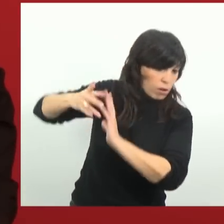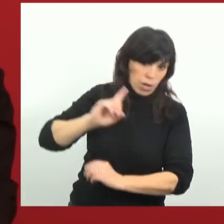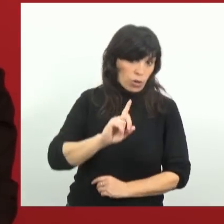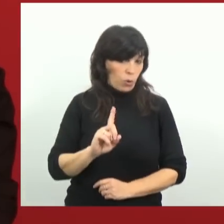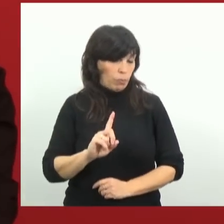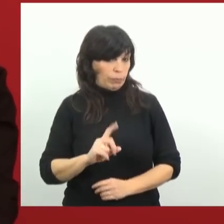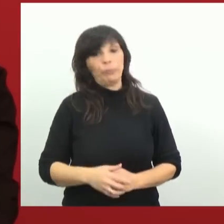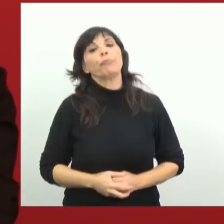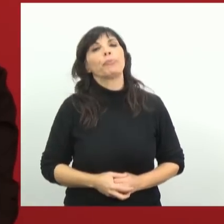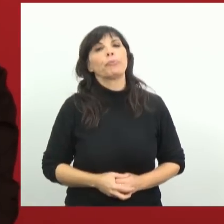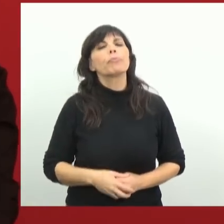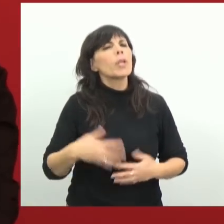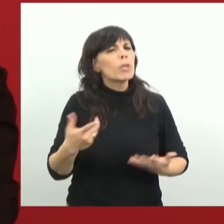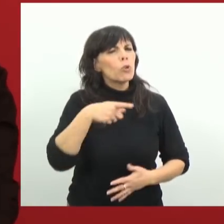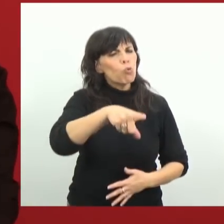Porque